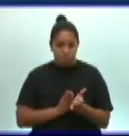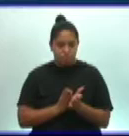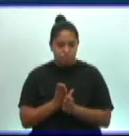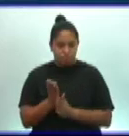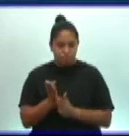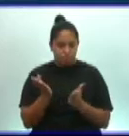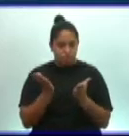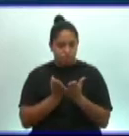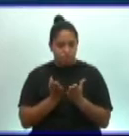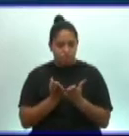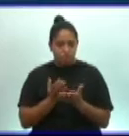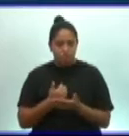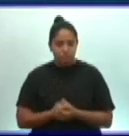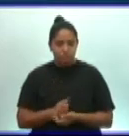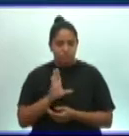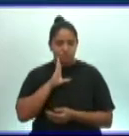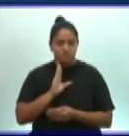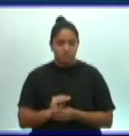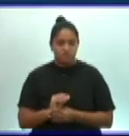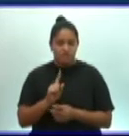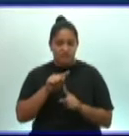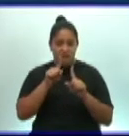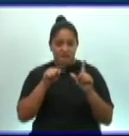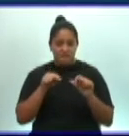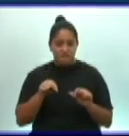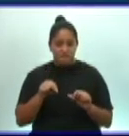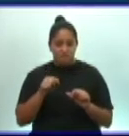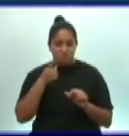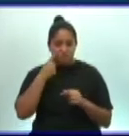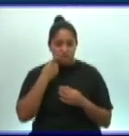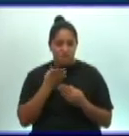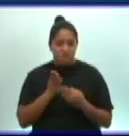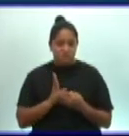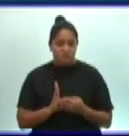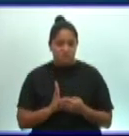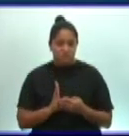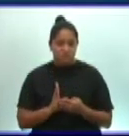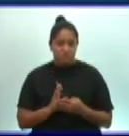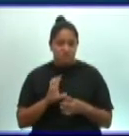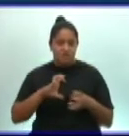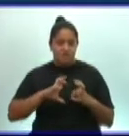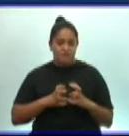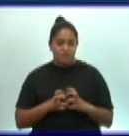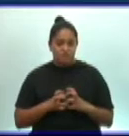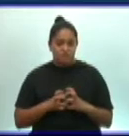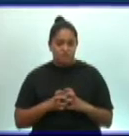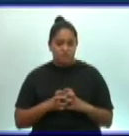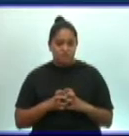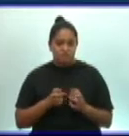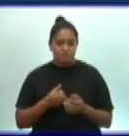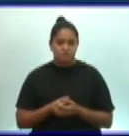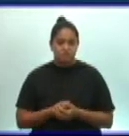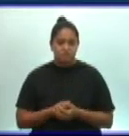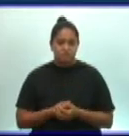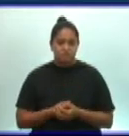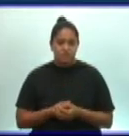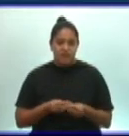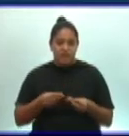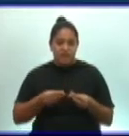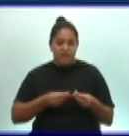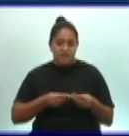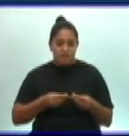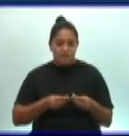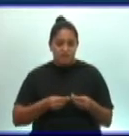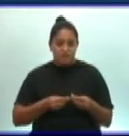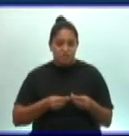su estudio, decía: la figura representa la forma que adoptan las limaduras de hierro cuando se esparcen sobre una